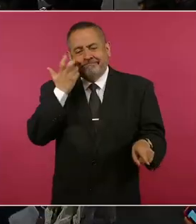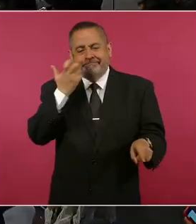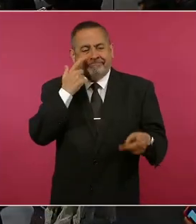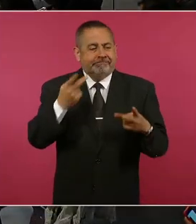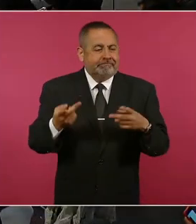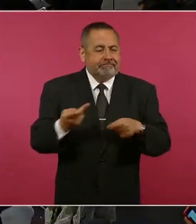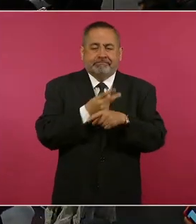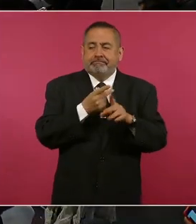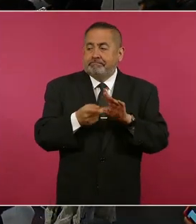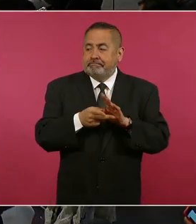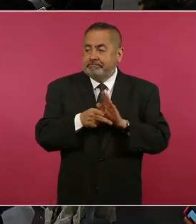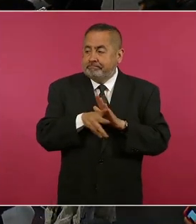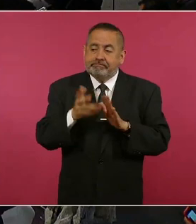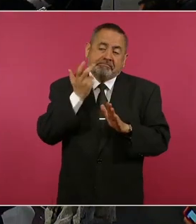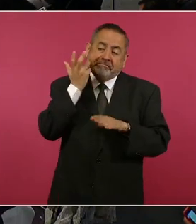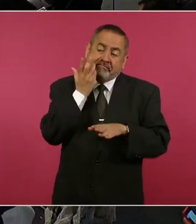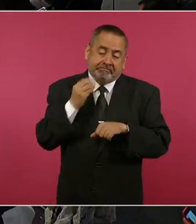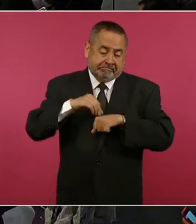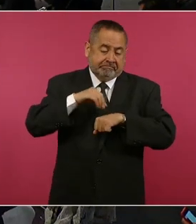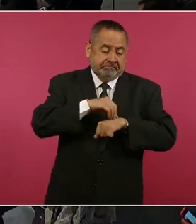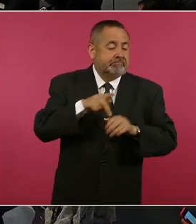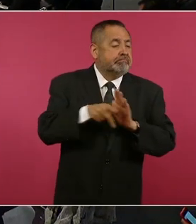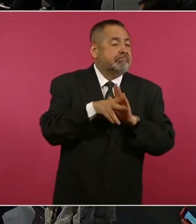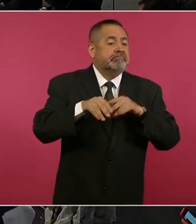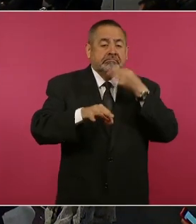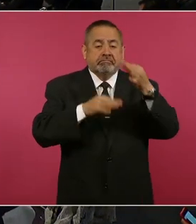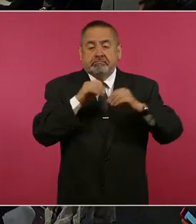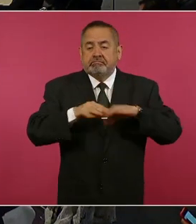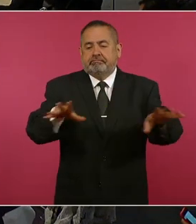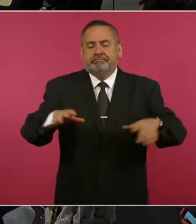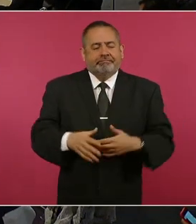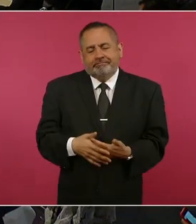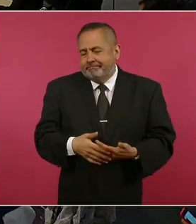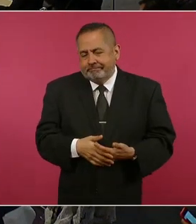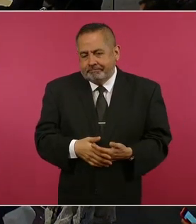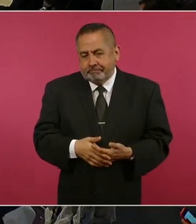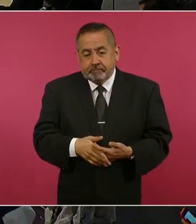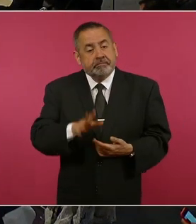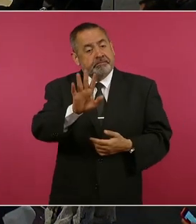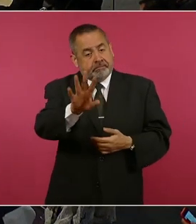que pasaba pues, con todos estos medios. Ahora no.